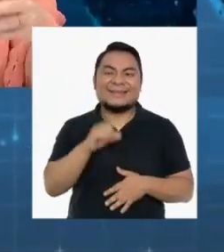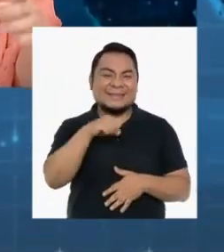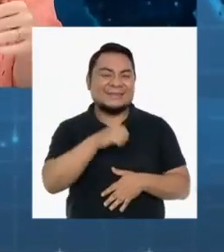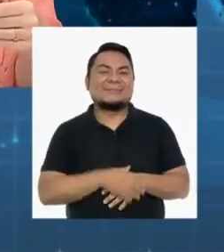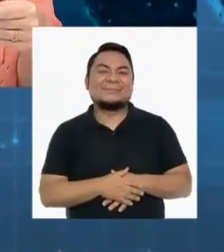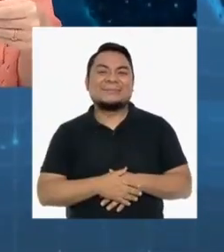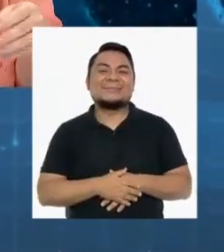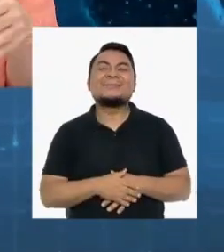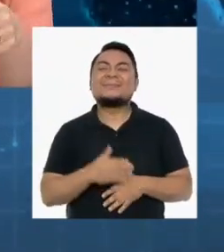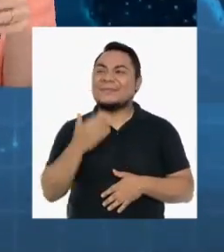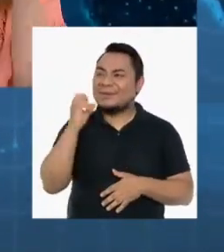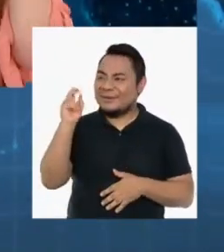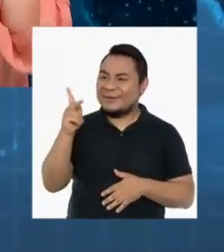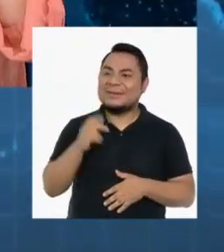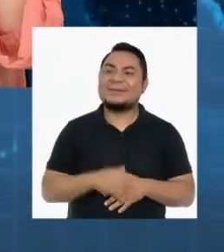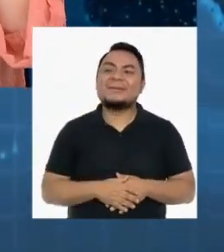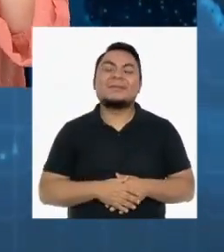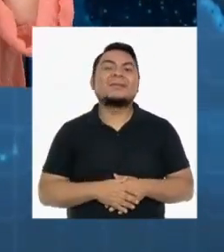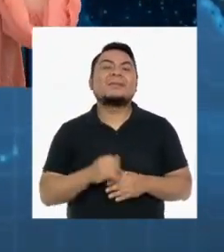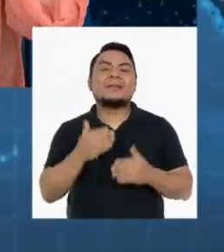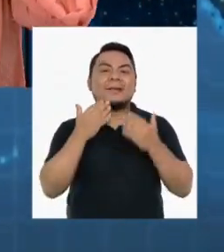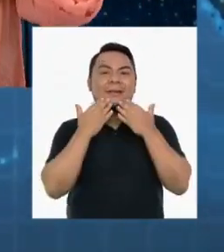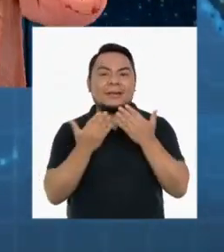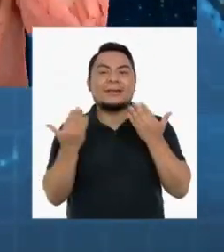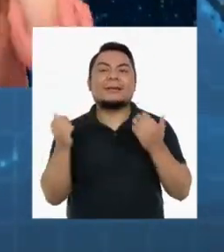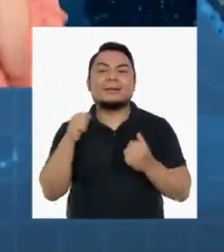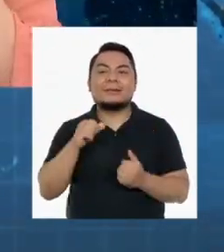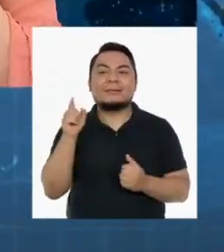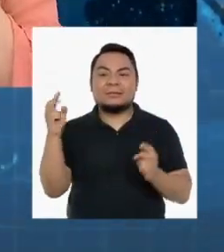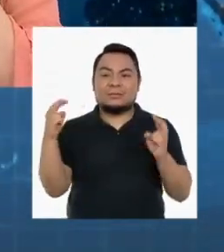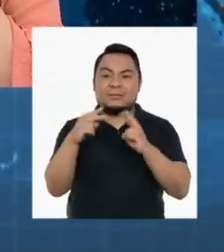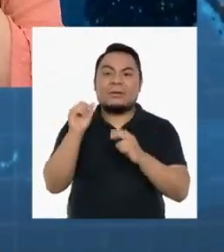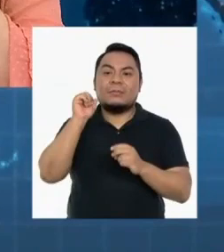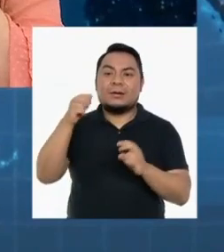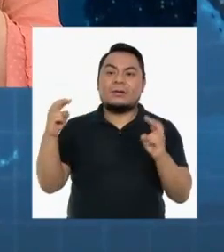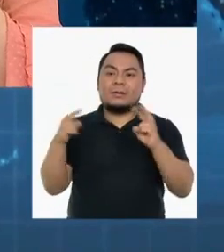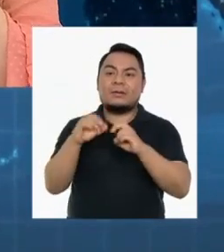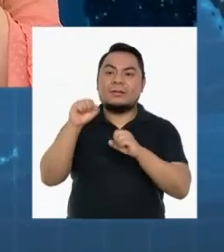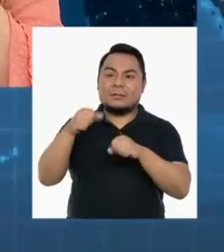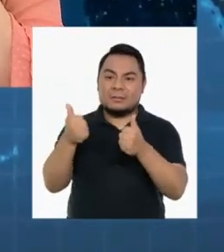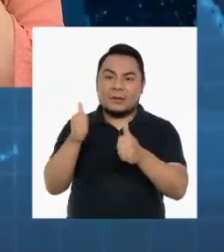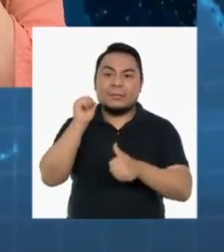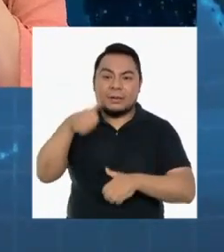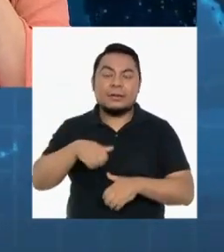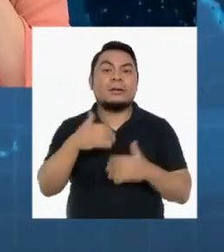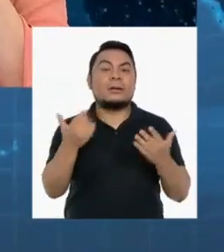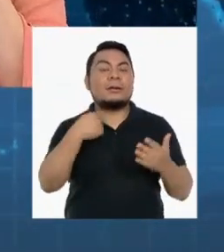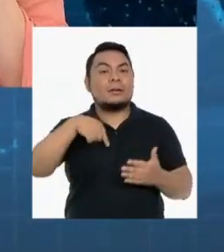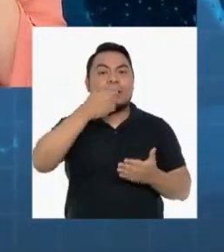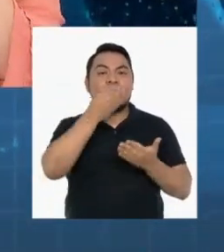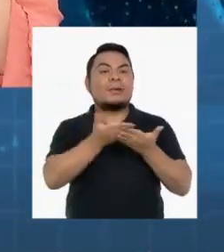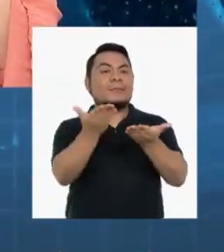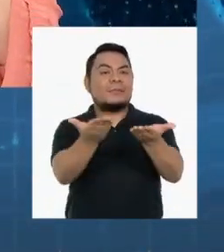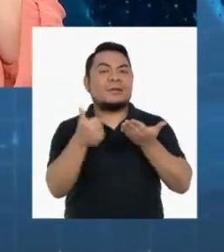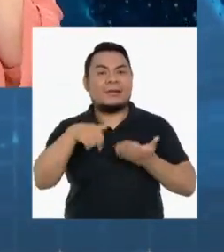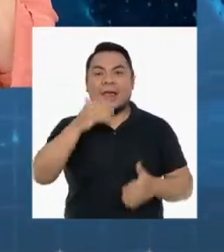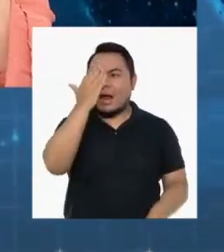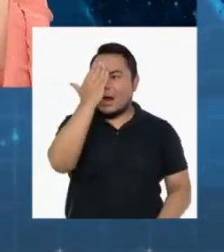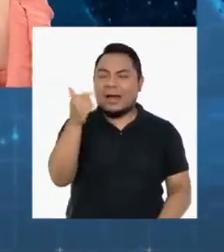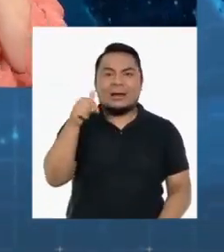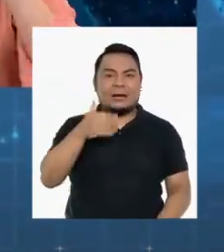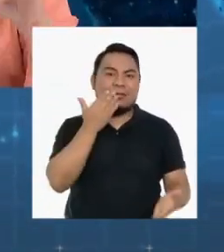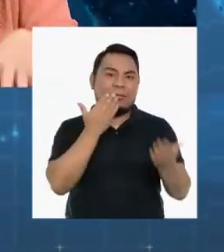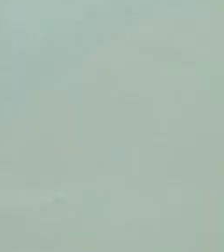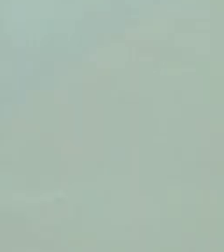Carla, muy bien, muchas gracias. Te reencuentras con tu público, por supuesto, mañana. Y les doy la bienvenida a este